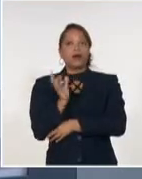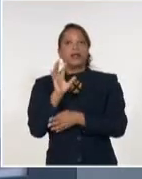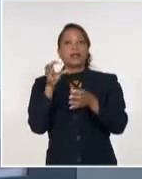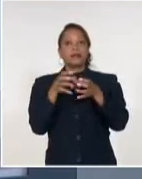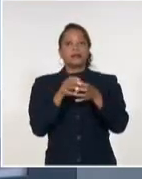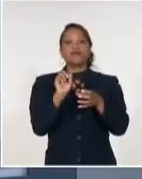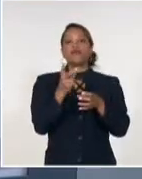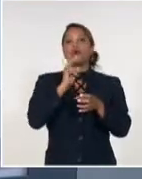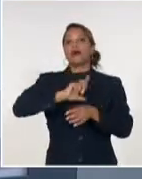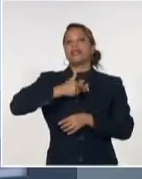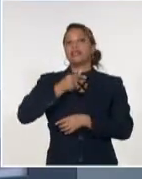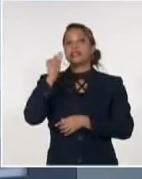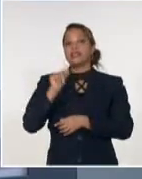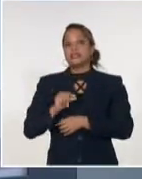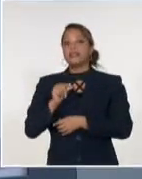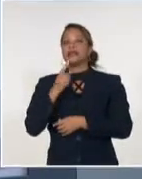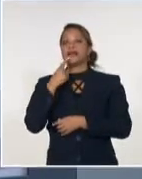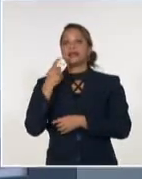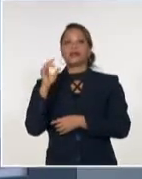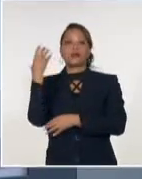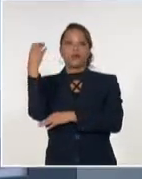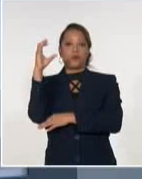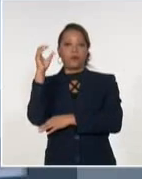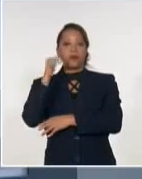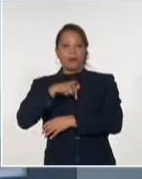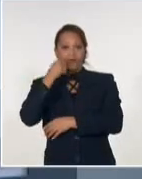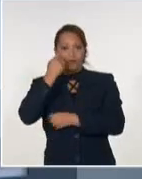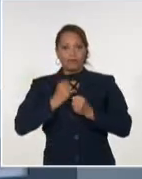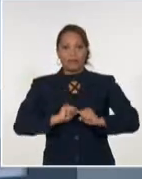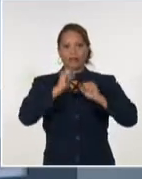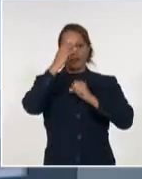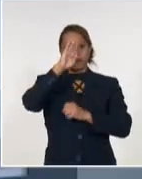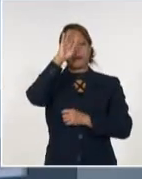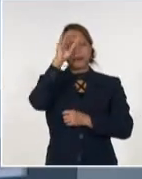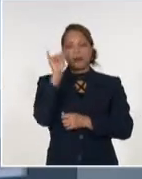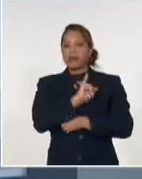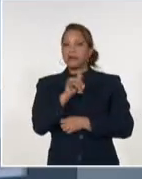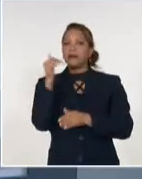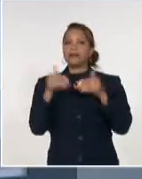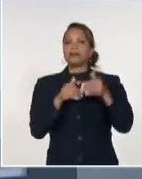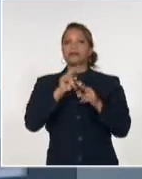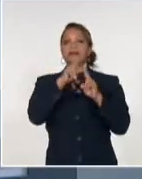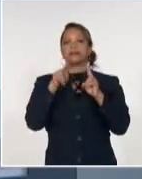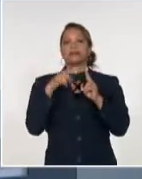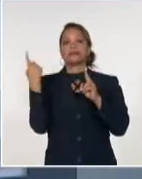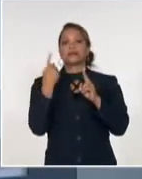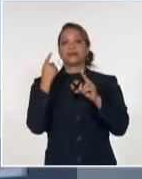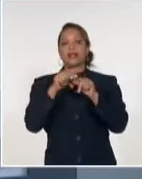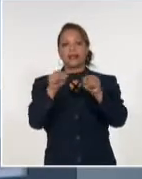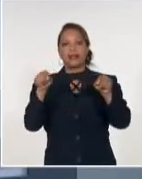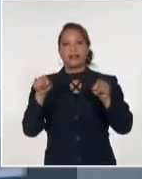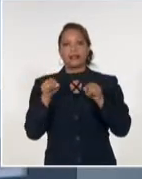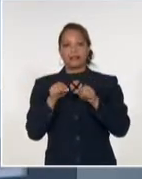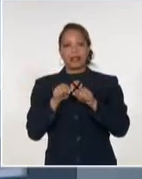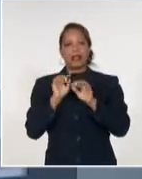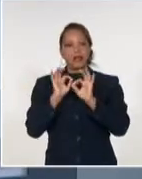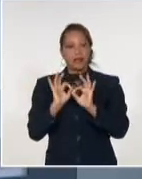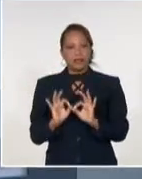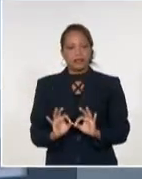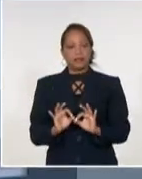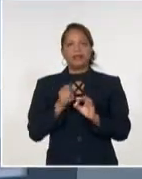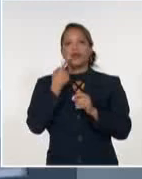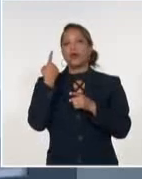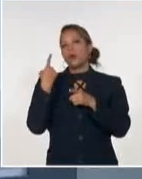artistas cubanos residentes en Colombia, y se estarán presentando en el Teatro Nacional, en la Sala Covarrubias. Podemos mencionar también,